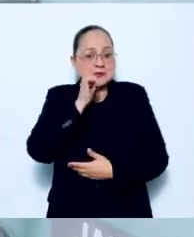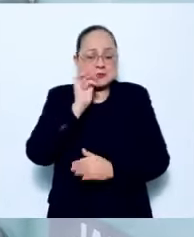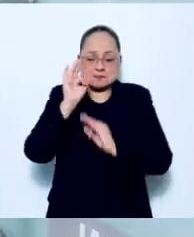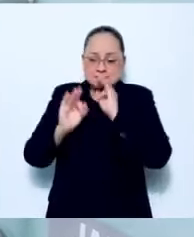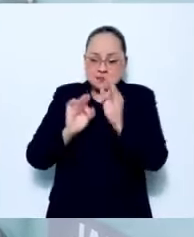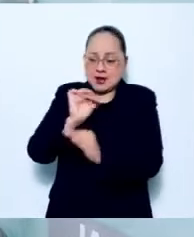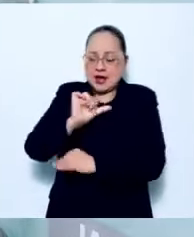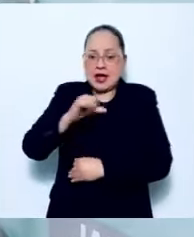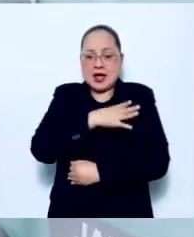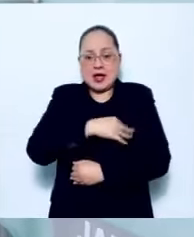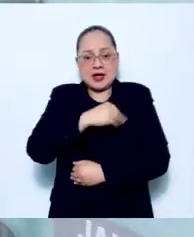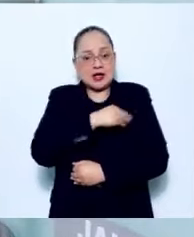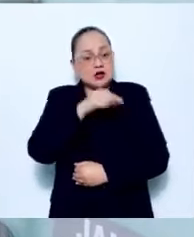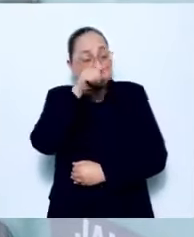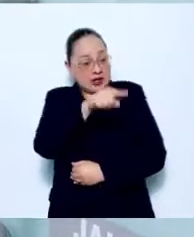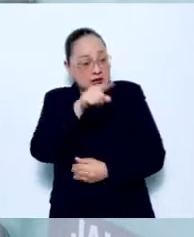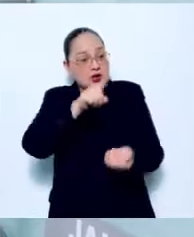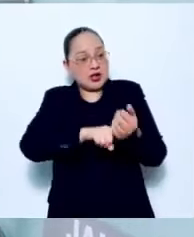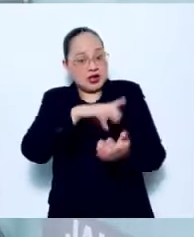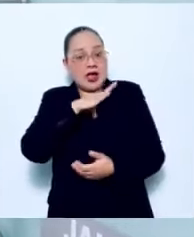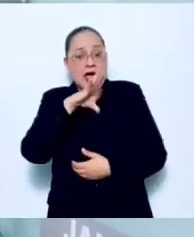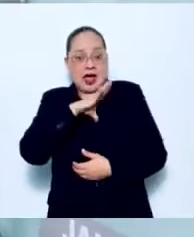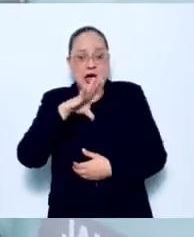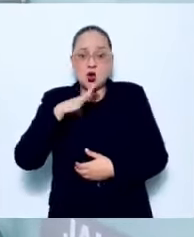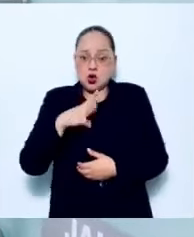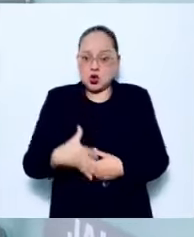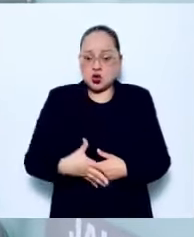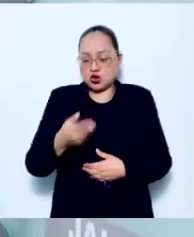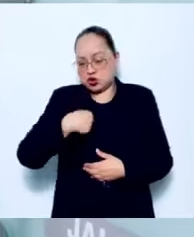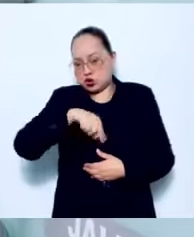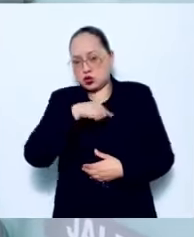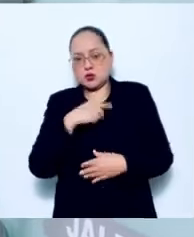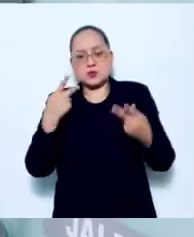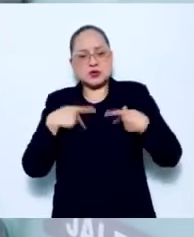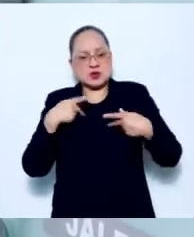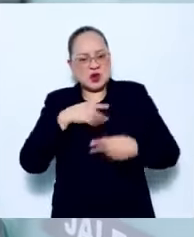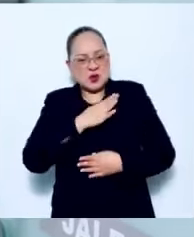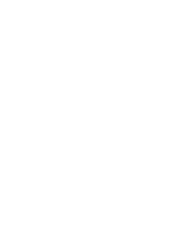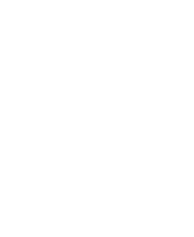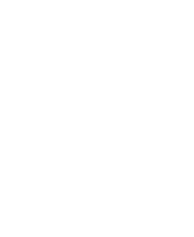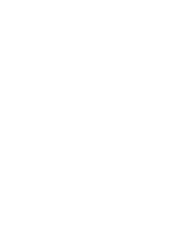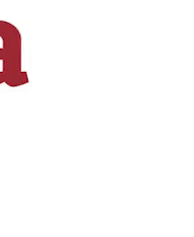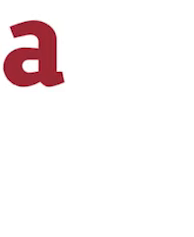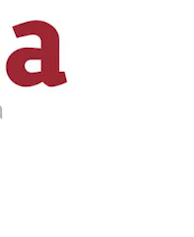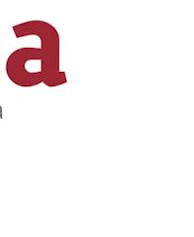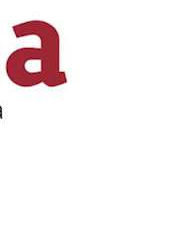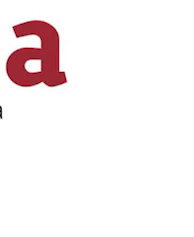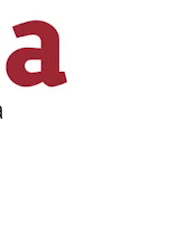por sus hijos, y se deben sentir orgullosos porque somos gente buena y gente comprometida.